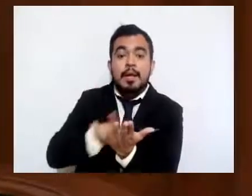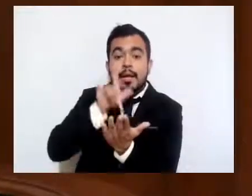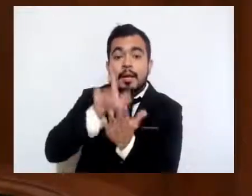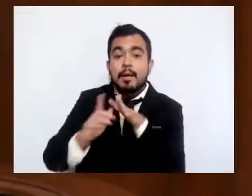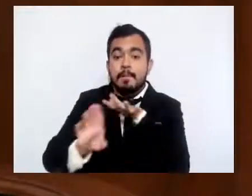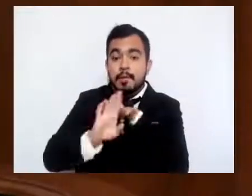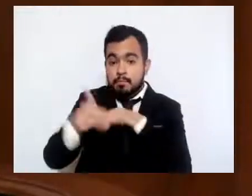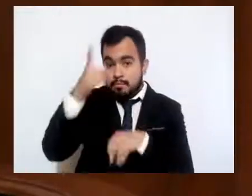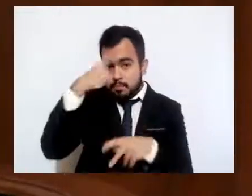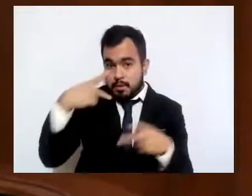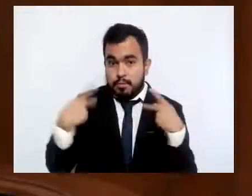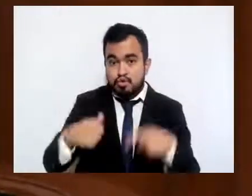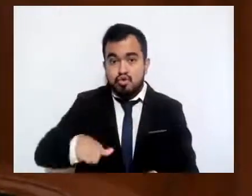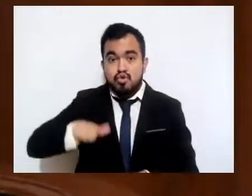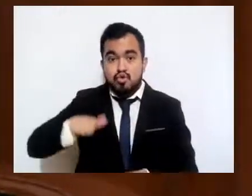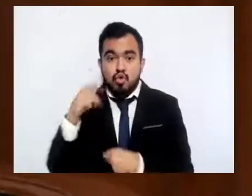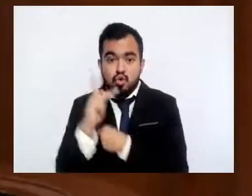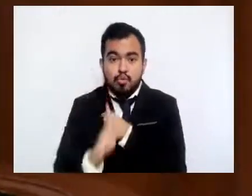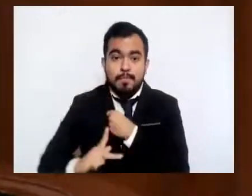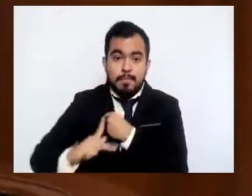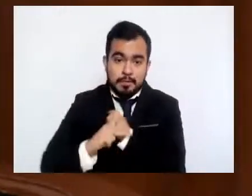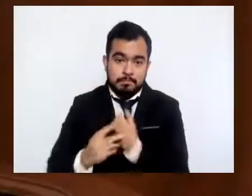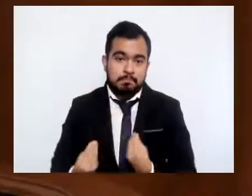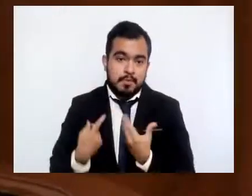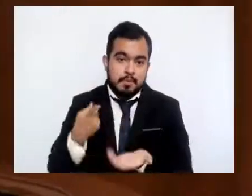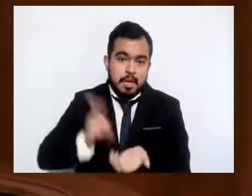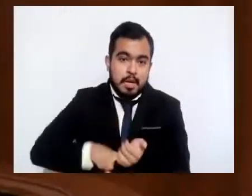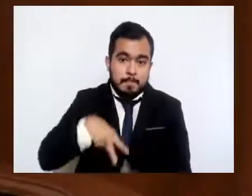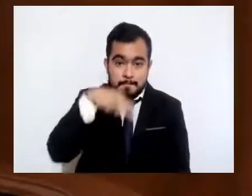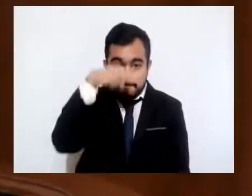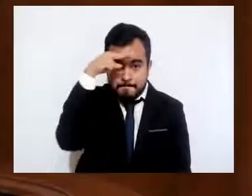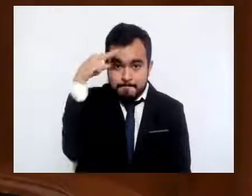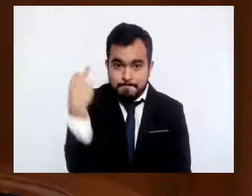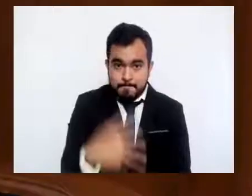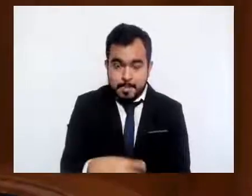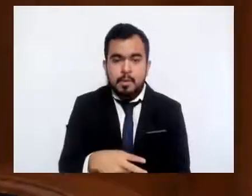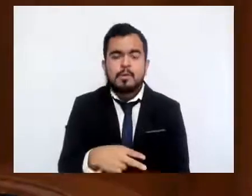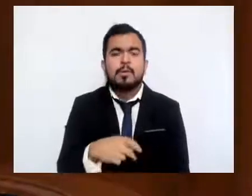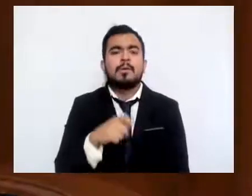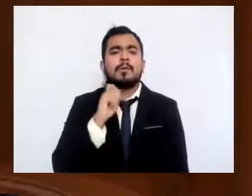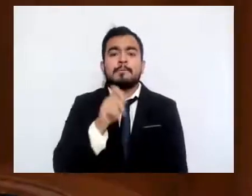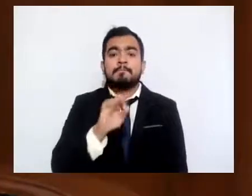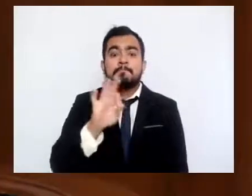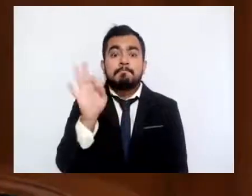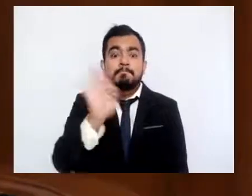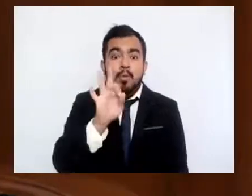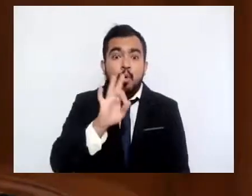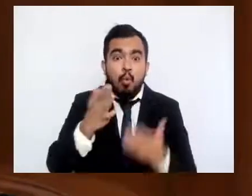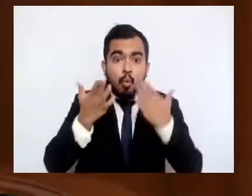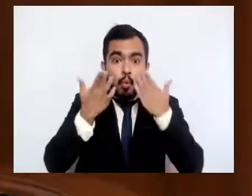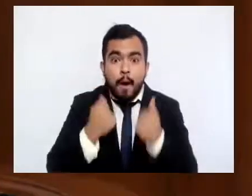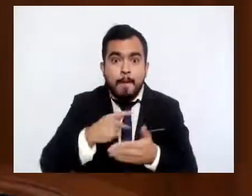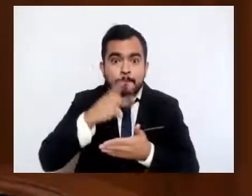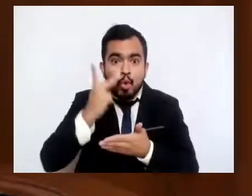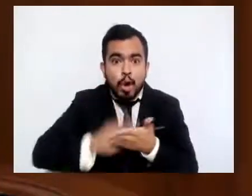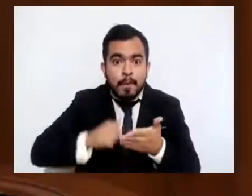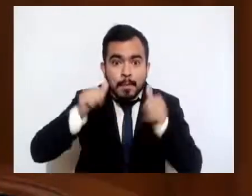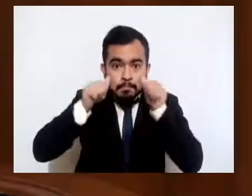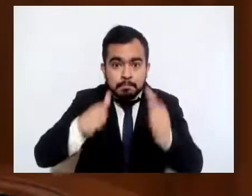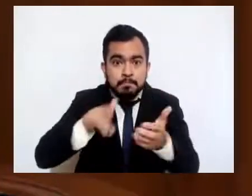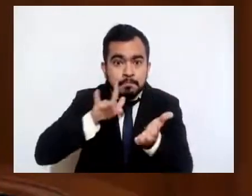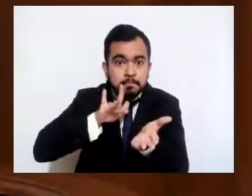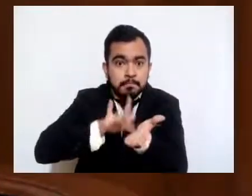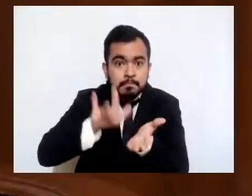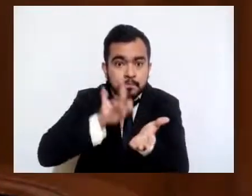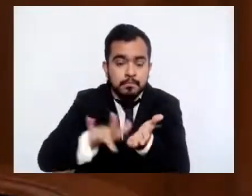sería incongruente no considerar propiciar la generación de programas de impacto social con enfoque en la unidad